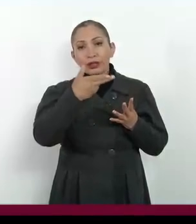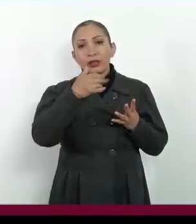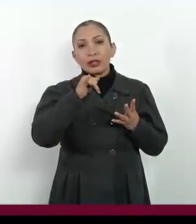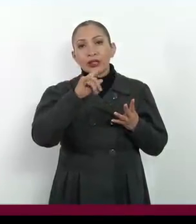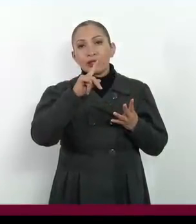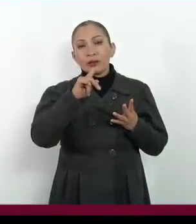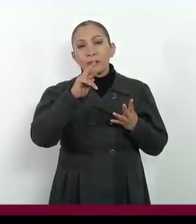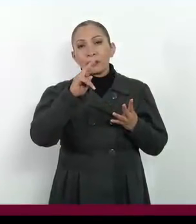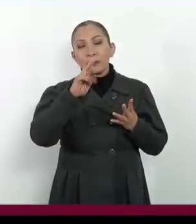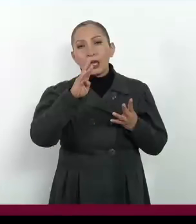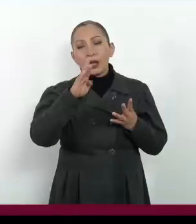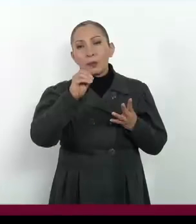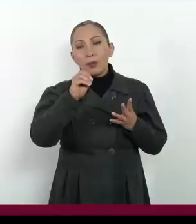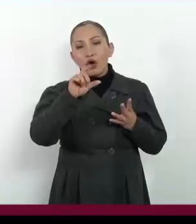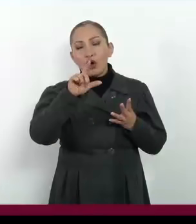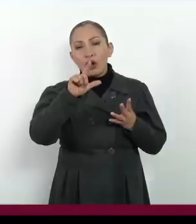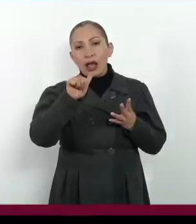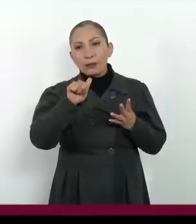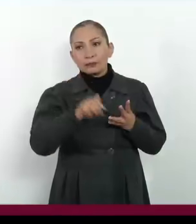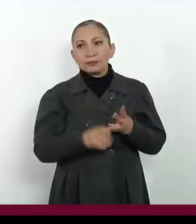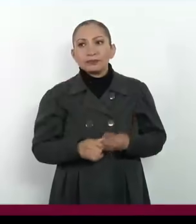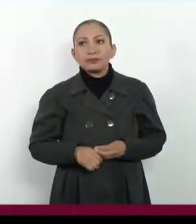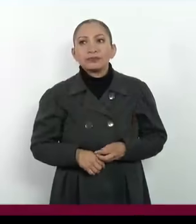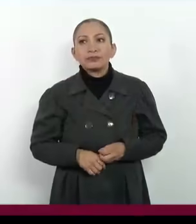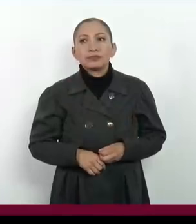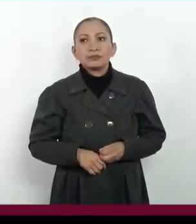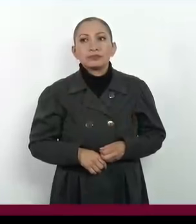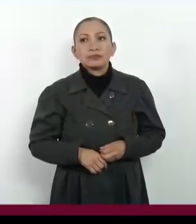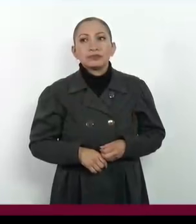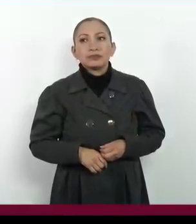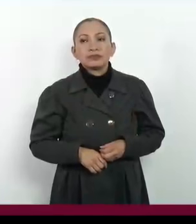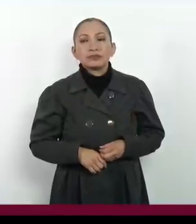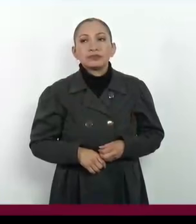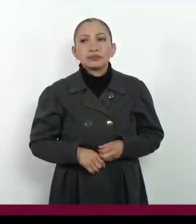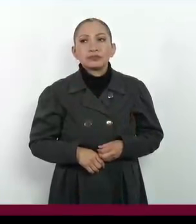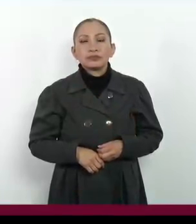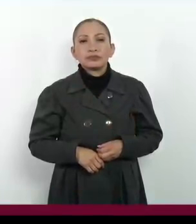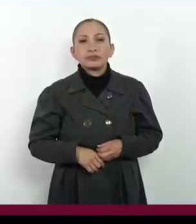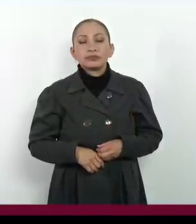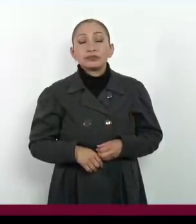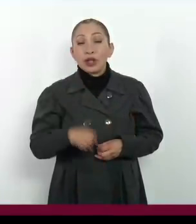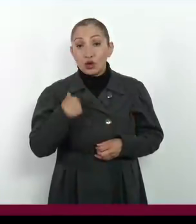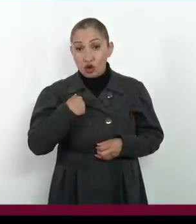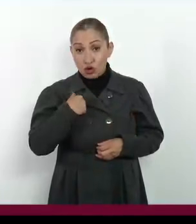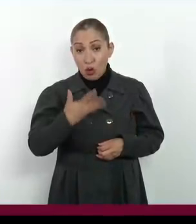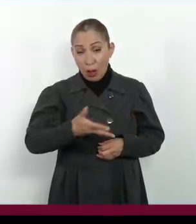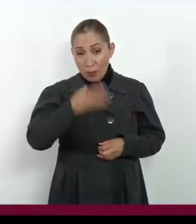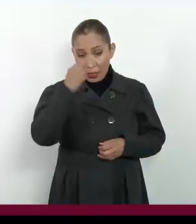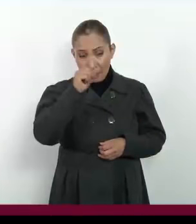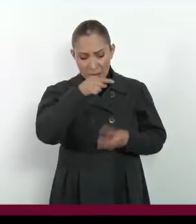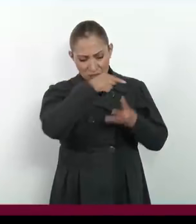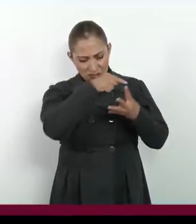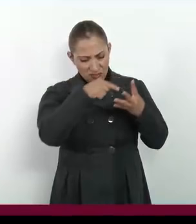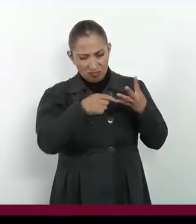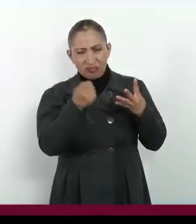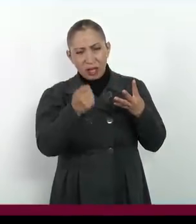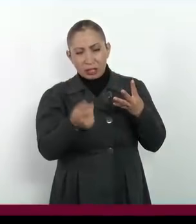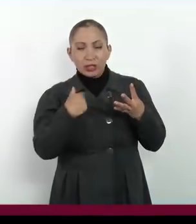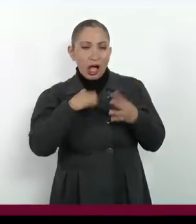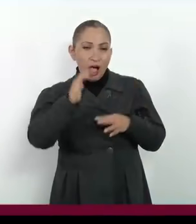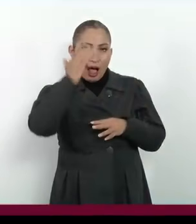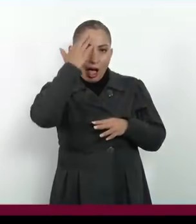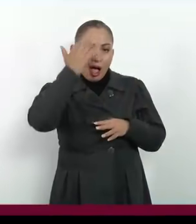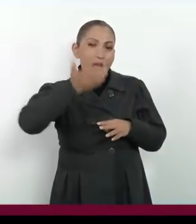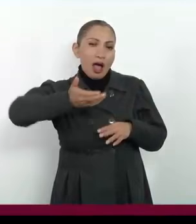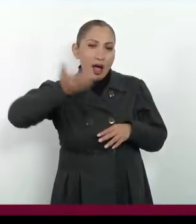la hipérbola. ¿Ok? Entonces, también cuando yo aprendí de estas cosas, pues